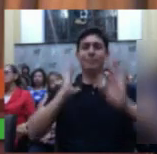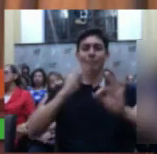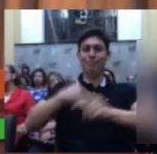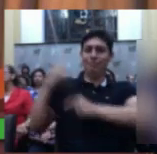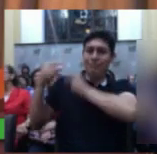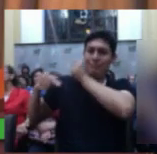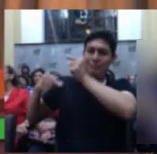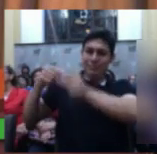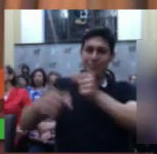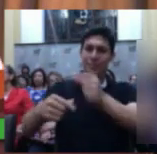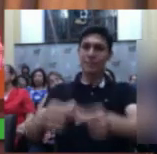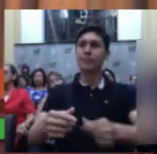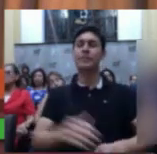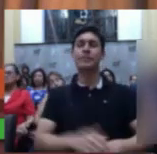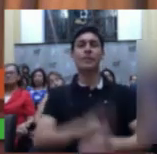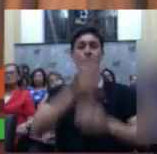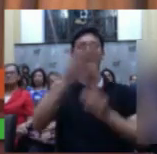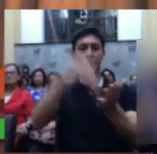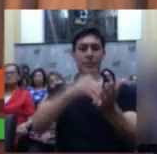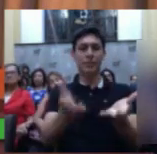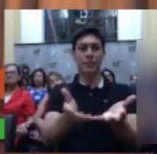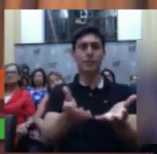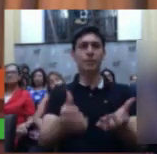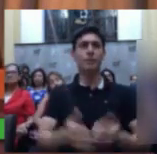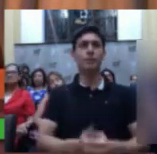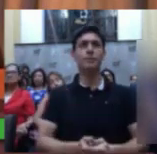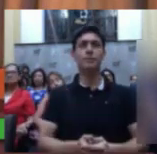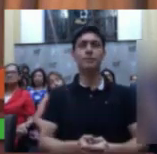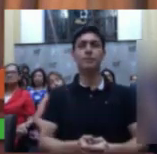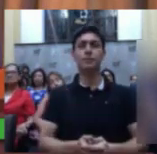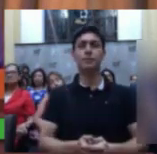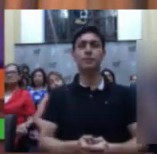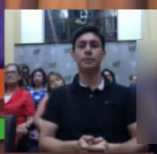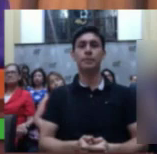ese centro de tertulias que era el Café Haití.